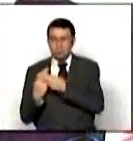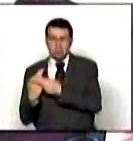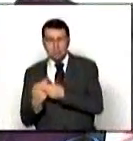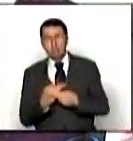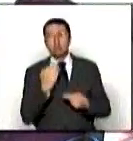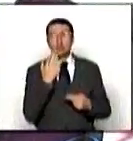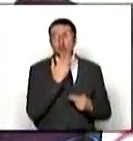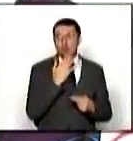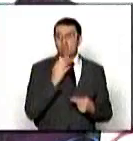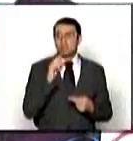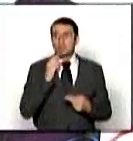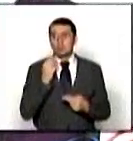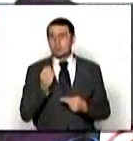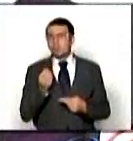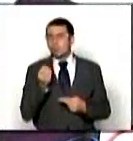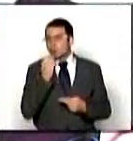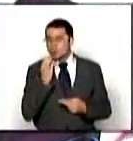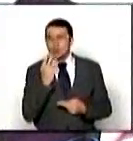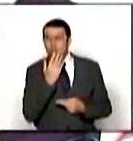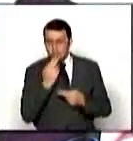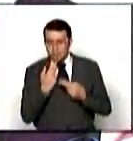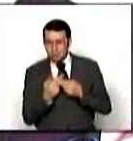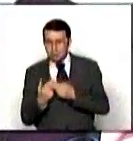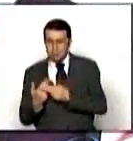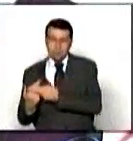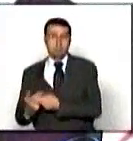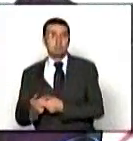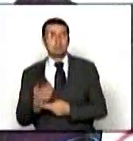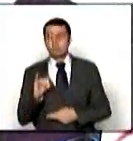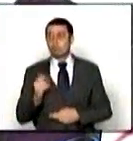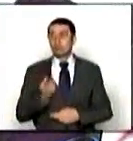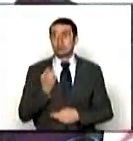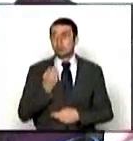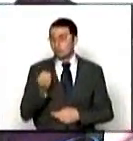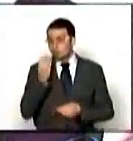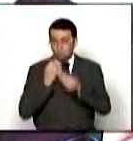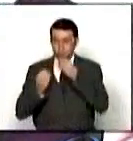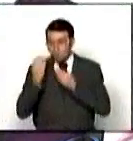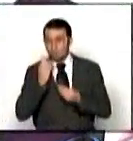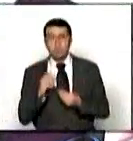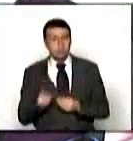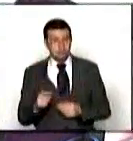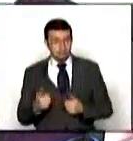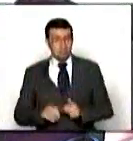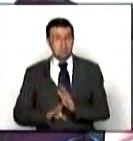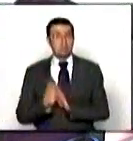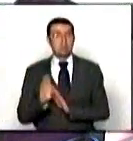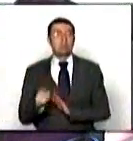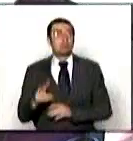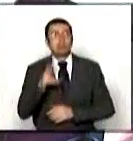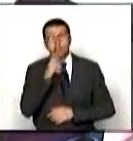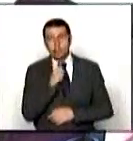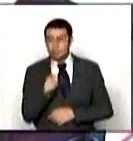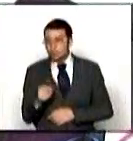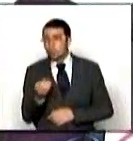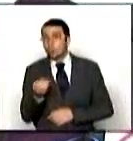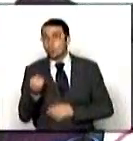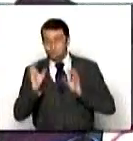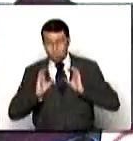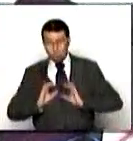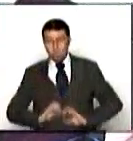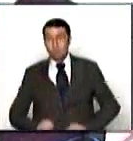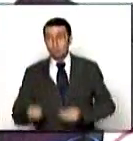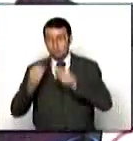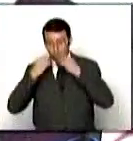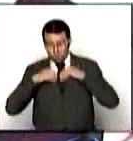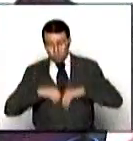es simplemente dar un atractivo para el alimento, pero no tiene ningún valor nutricional. Cuando entran esas sustancias al cuerpo, uno no orina